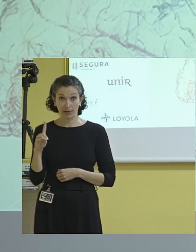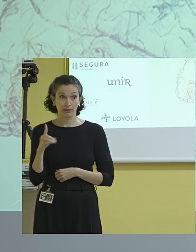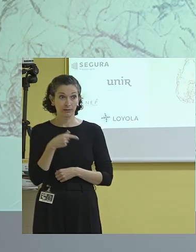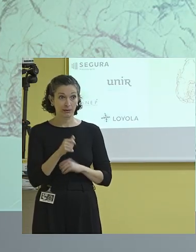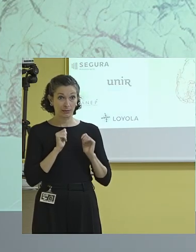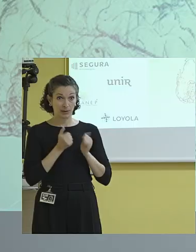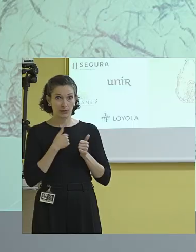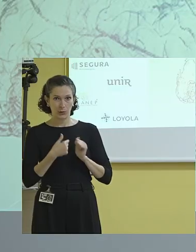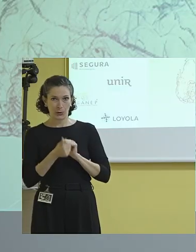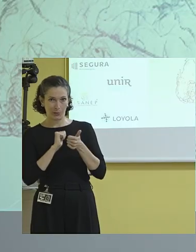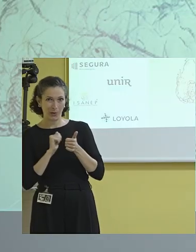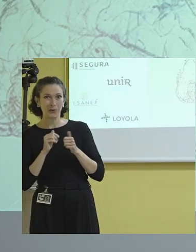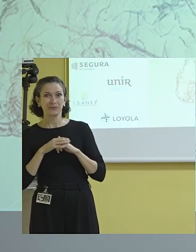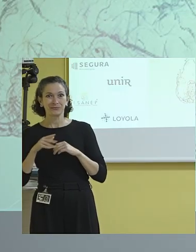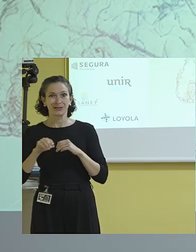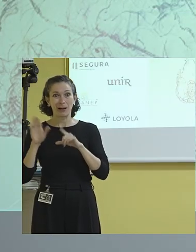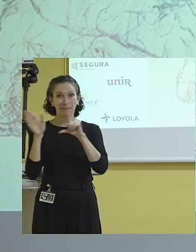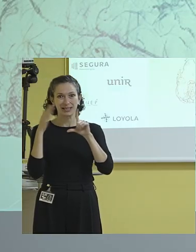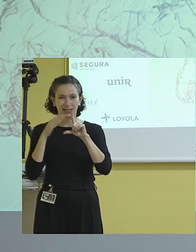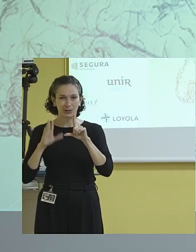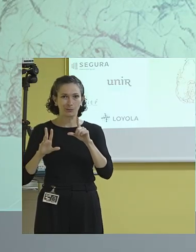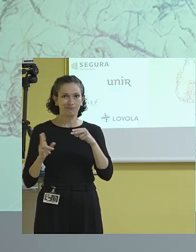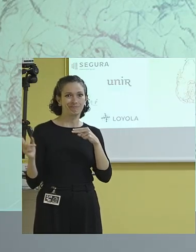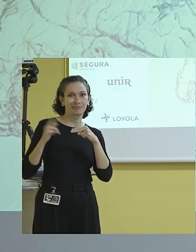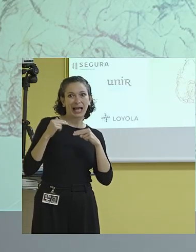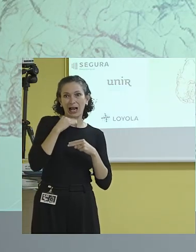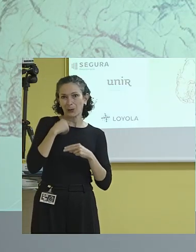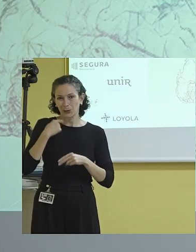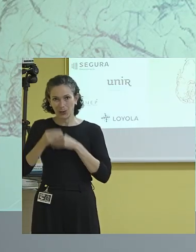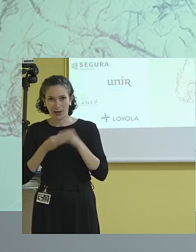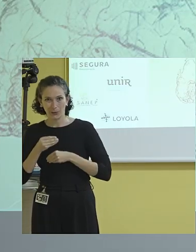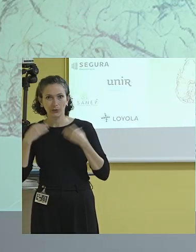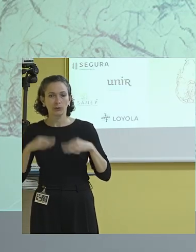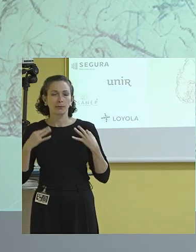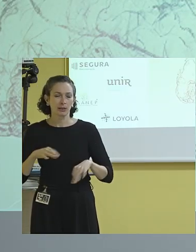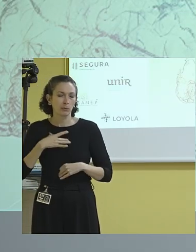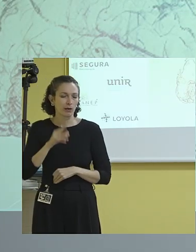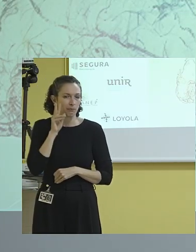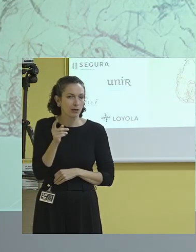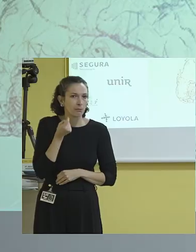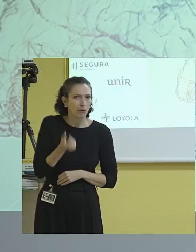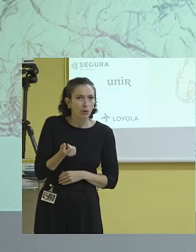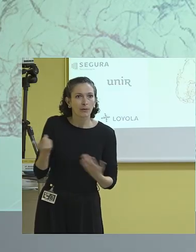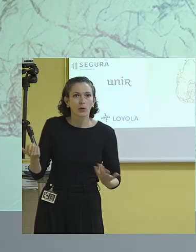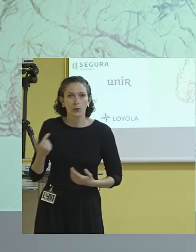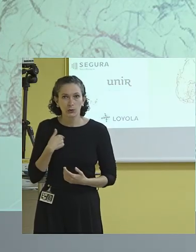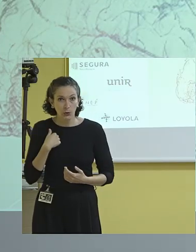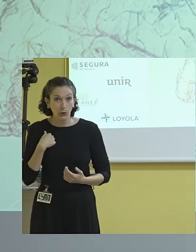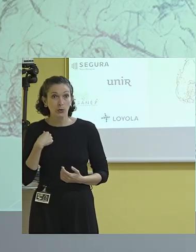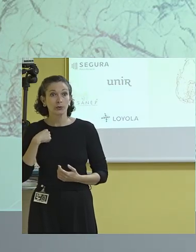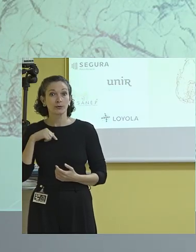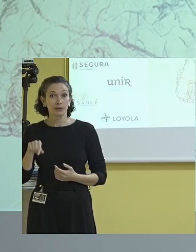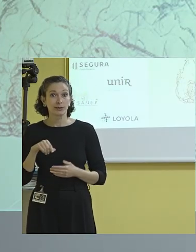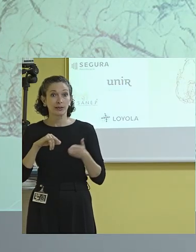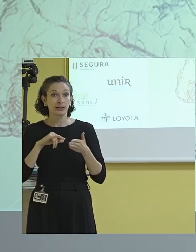he actualizado la presentación para añadir algo de lo que yo hago, ¿vale? Y no sé si lo sabéis, normalmente no se suele ver mucho, pero yo soy soy el creador